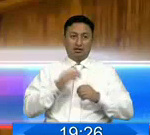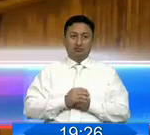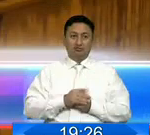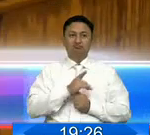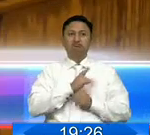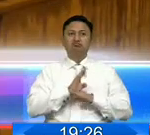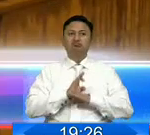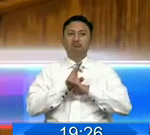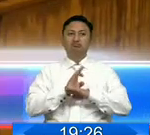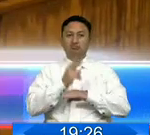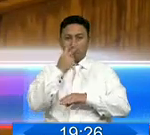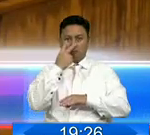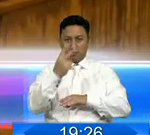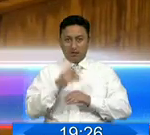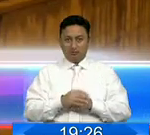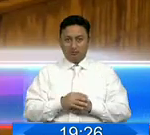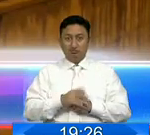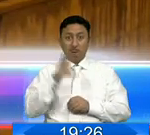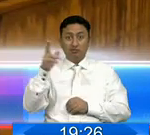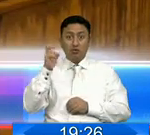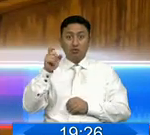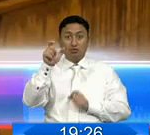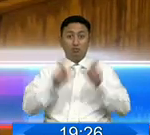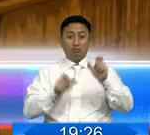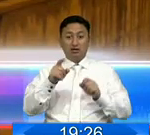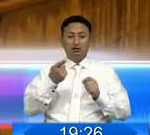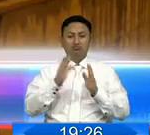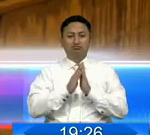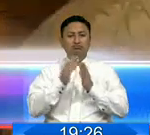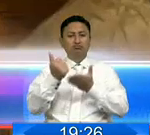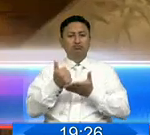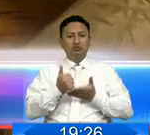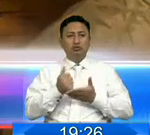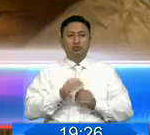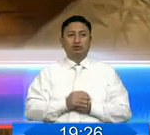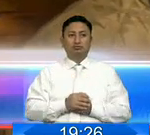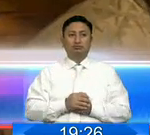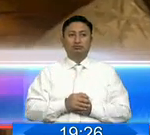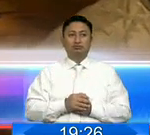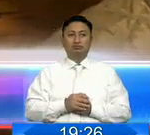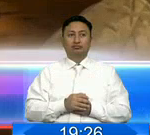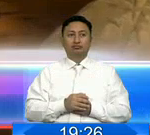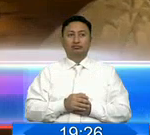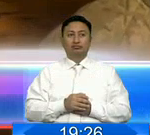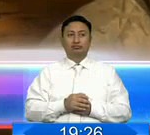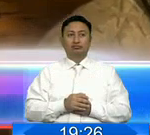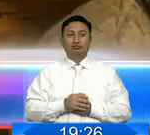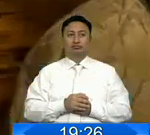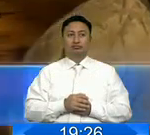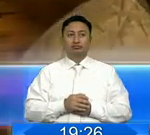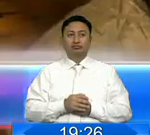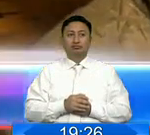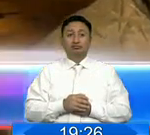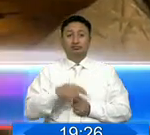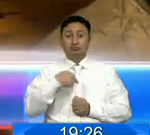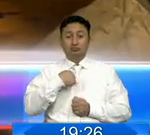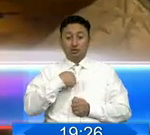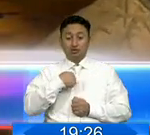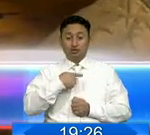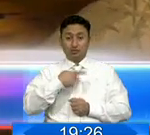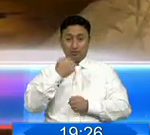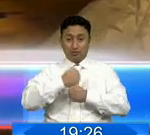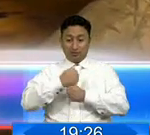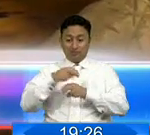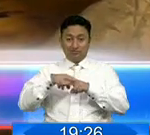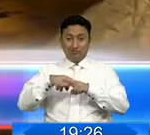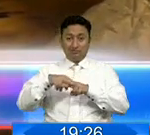Testigos que presenciaron el hecho escucharon a los pasajeros pidiendo ayuda. Nosotros laboramos en las unidades amarillas, somos taxistas